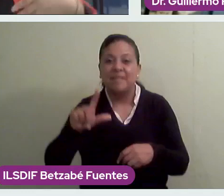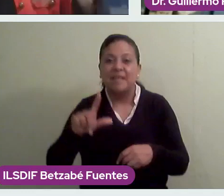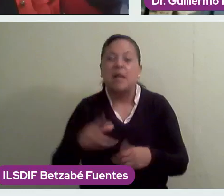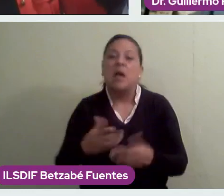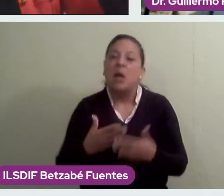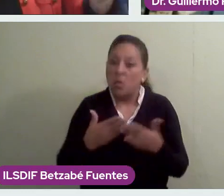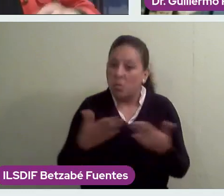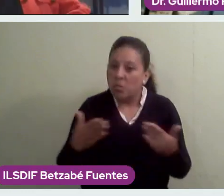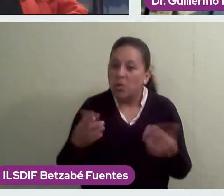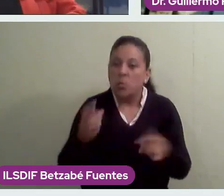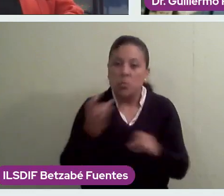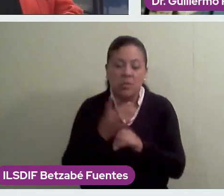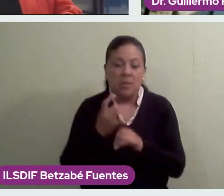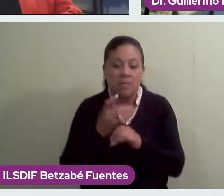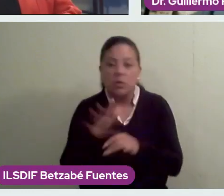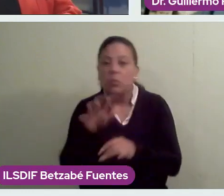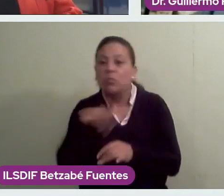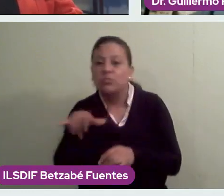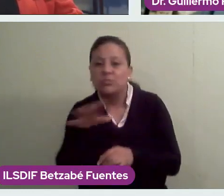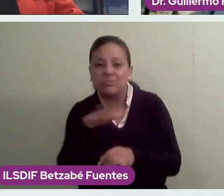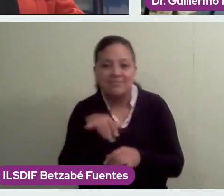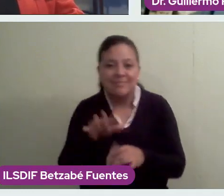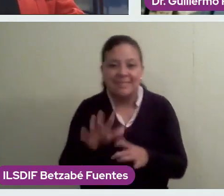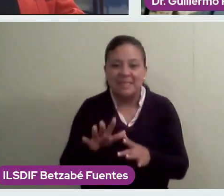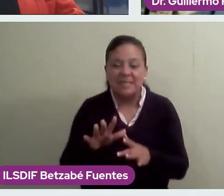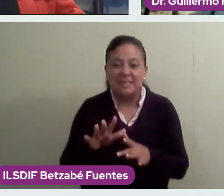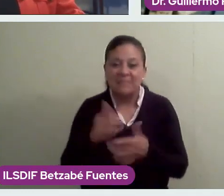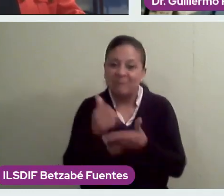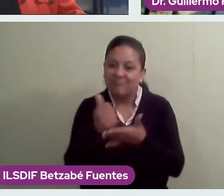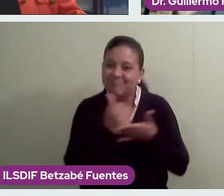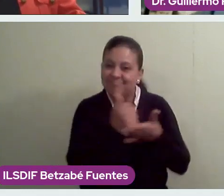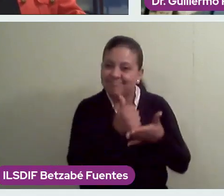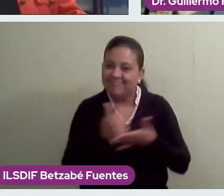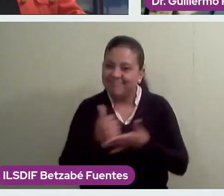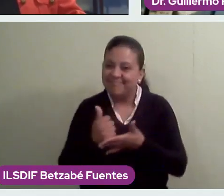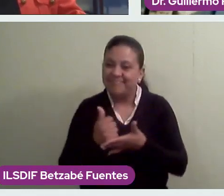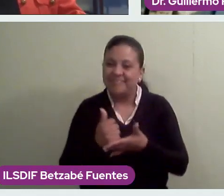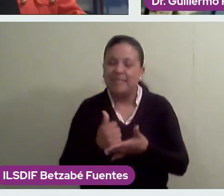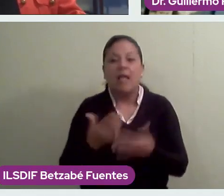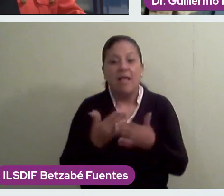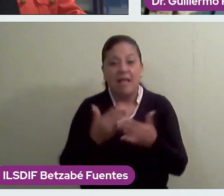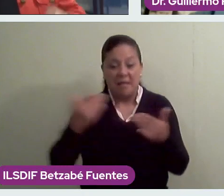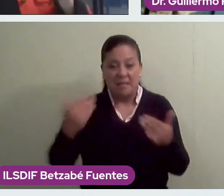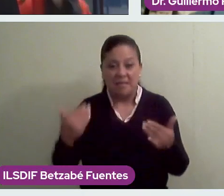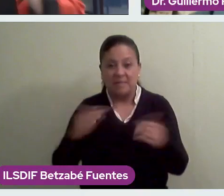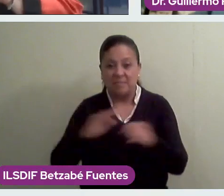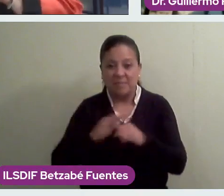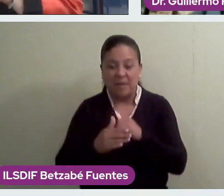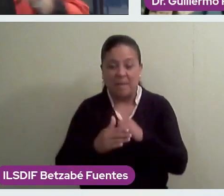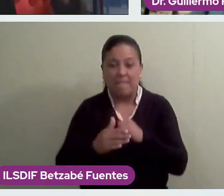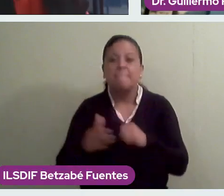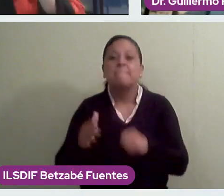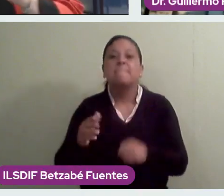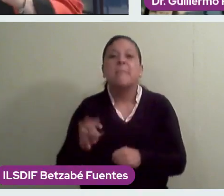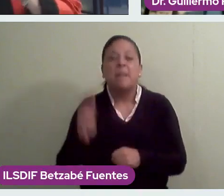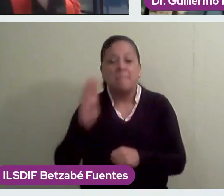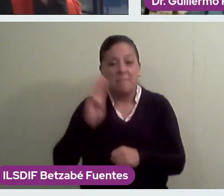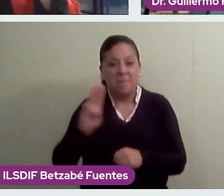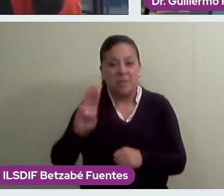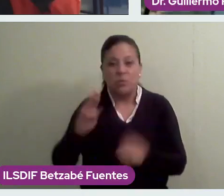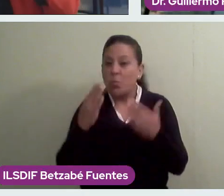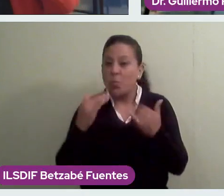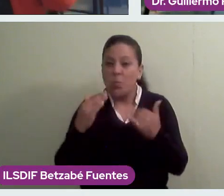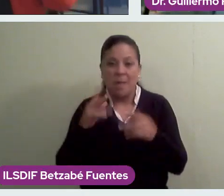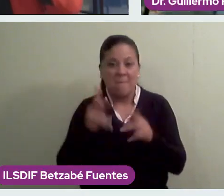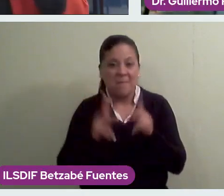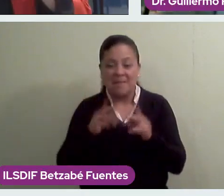nuestra parte y acercarnos a ustedes. Unos avisos antes de cerrar. El próximo miércoles no hay charlas. El